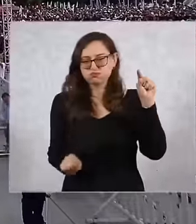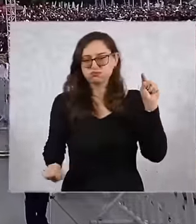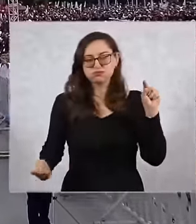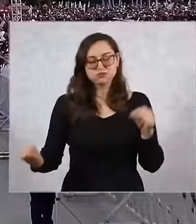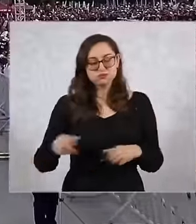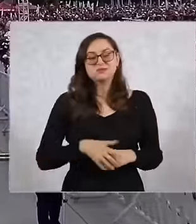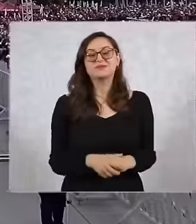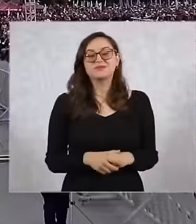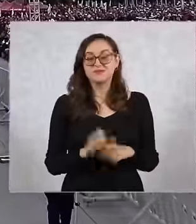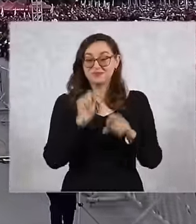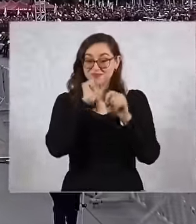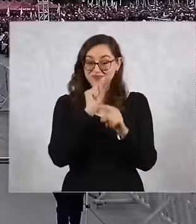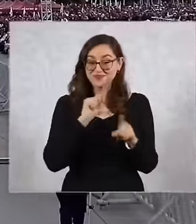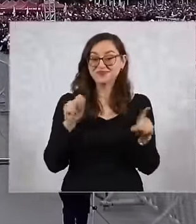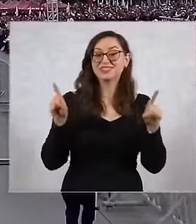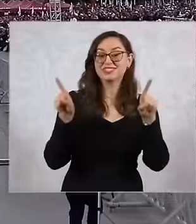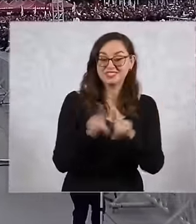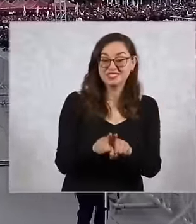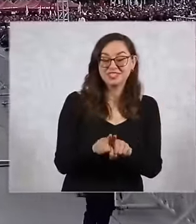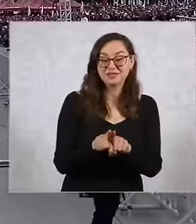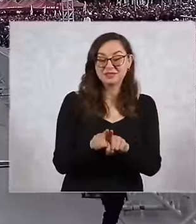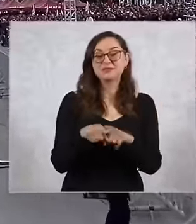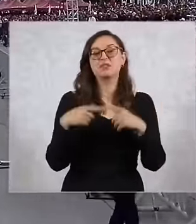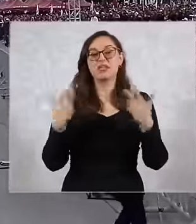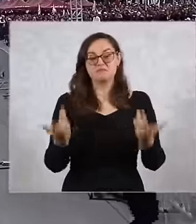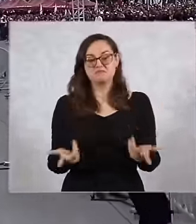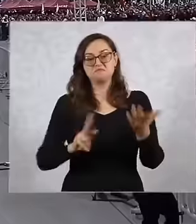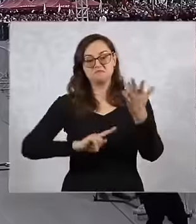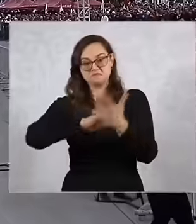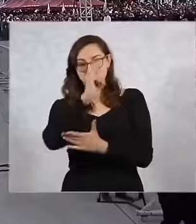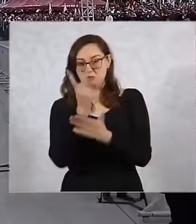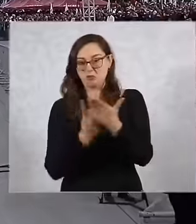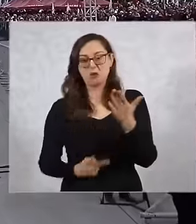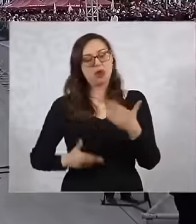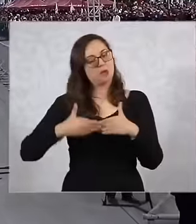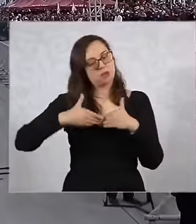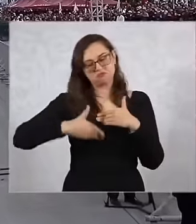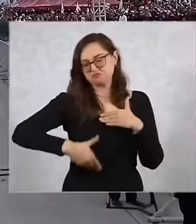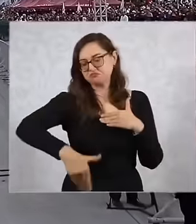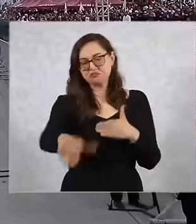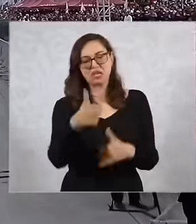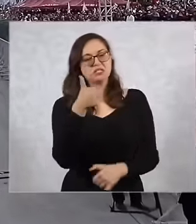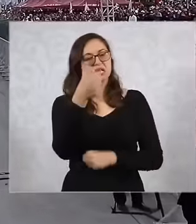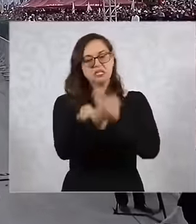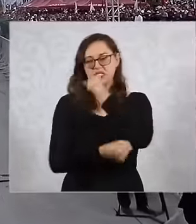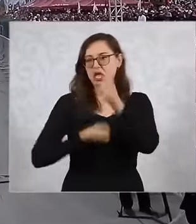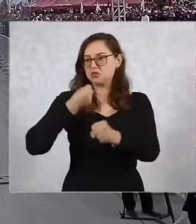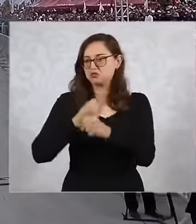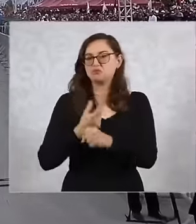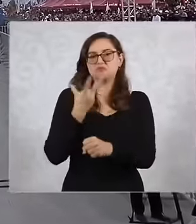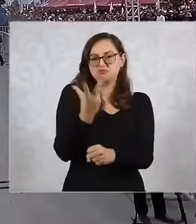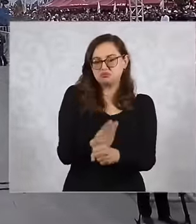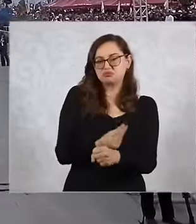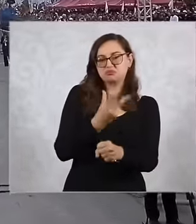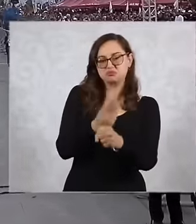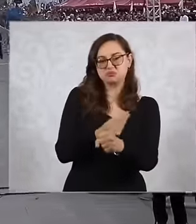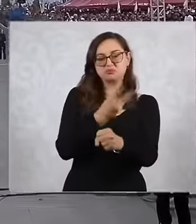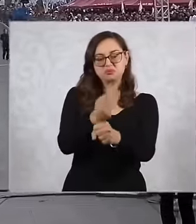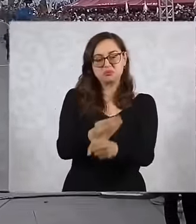Y vamos a continuar con este programa durante todo el sexenio. 82.